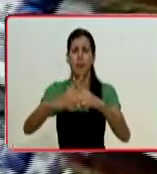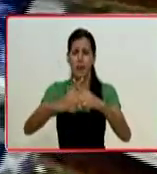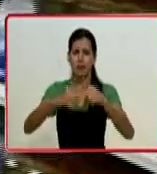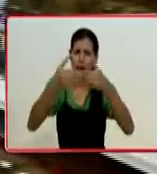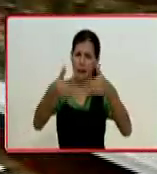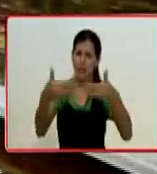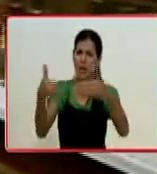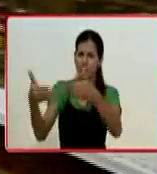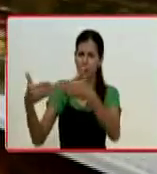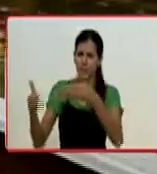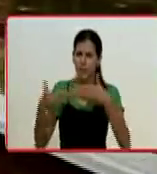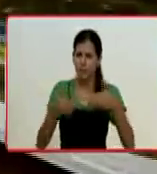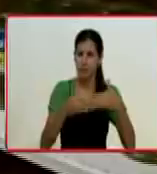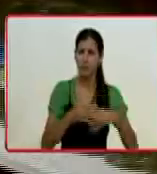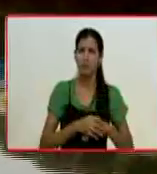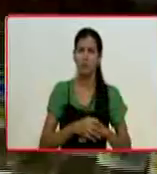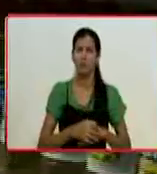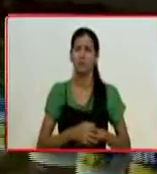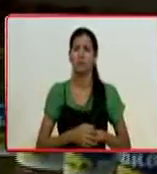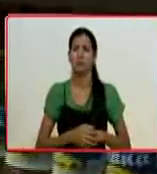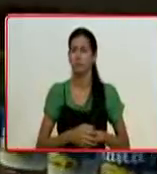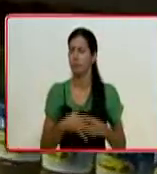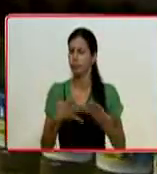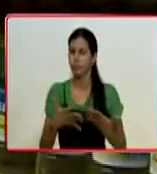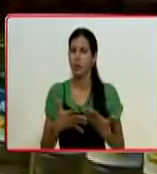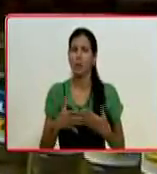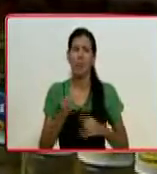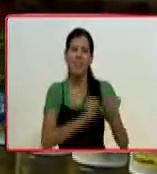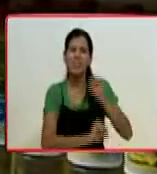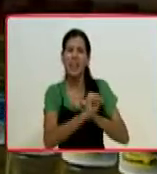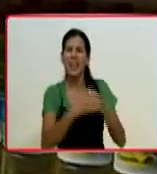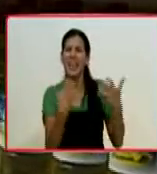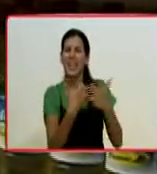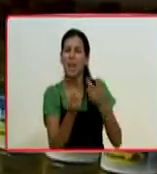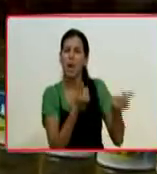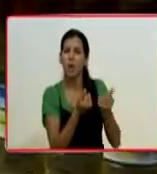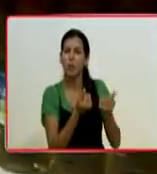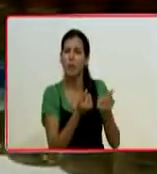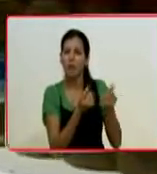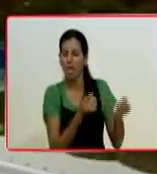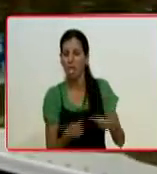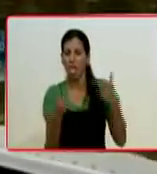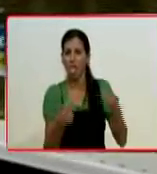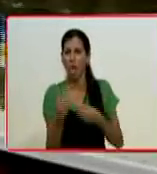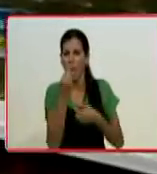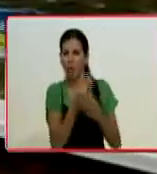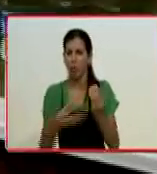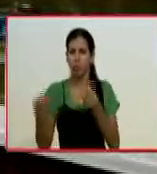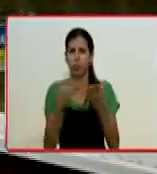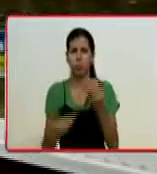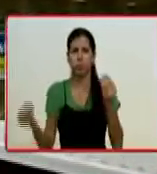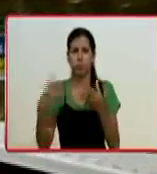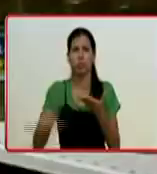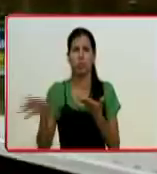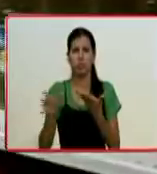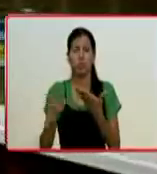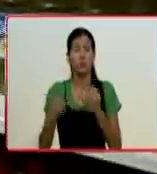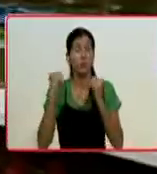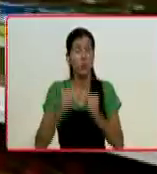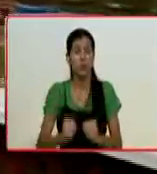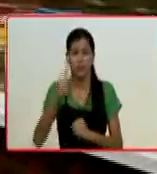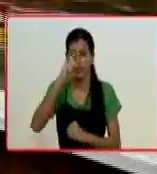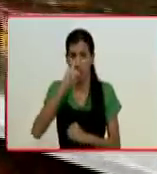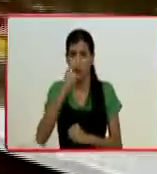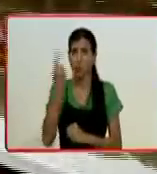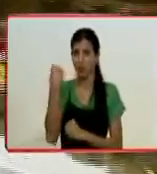en base o en virtud a esa guerra económica que durante el año pasado y este año ha arreciado por esos